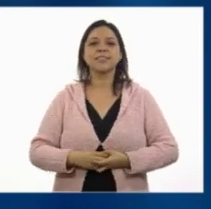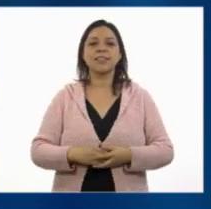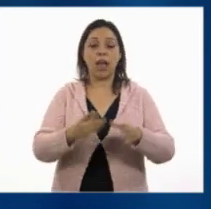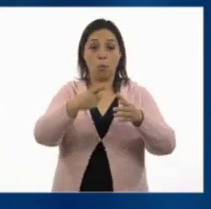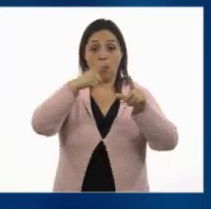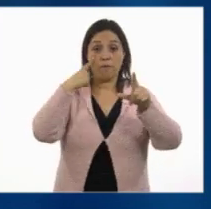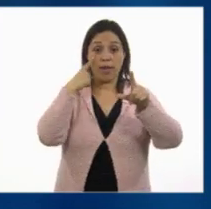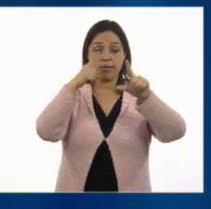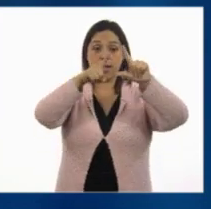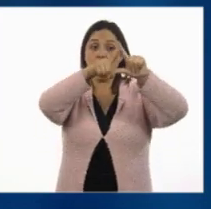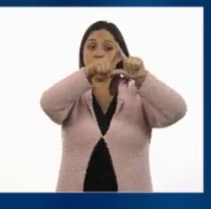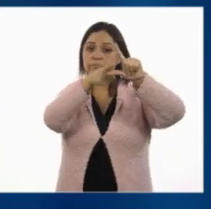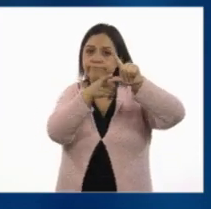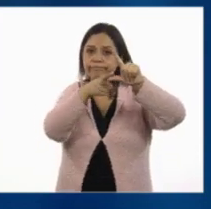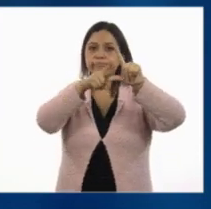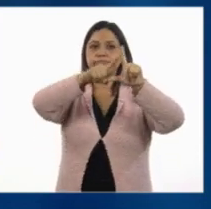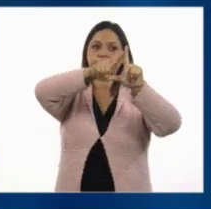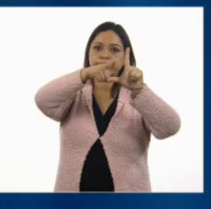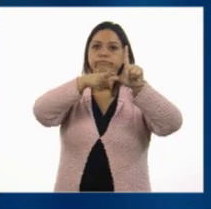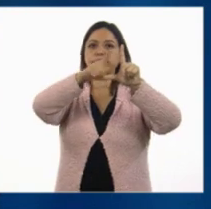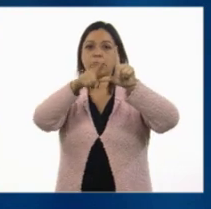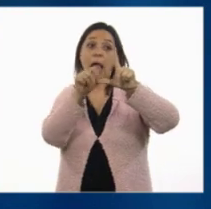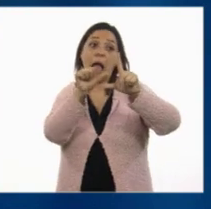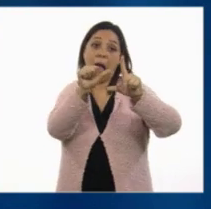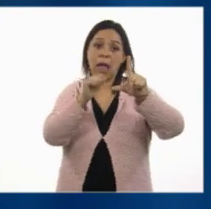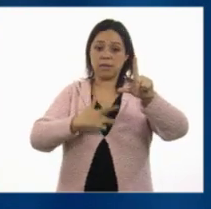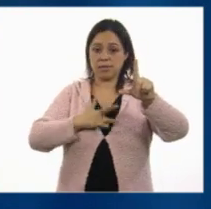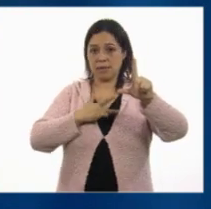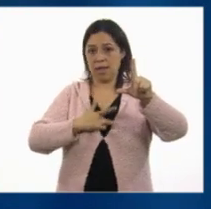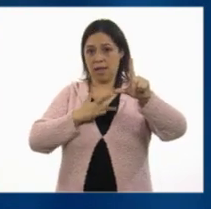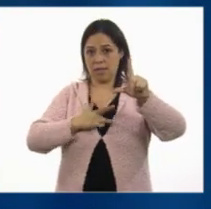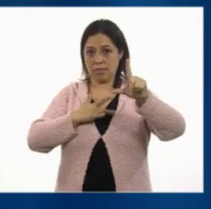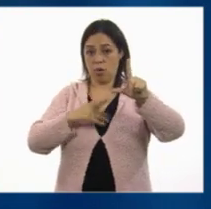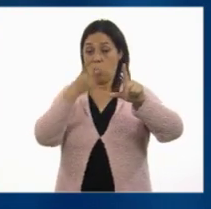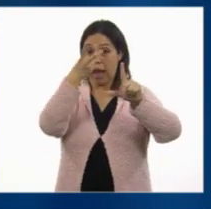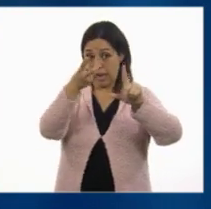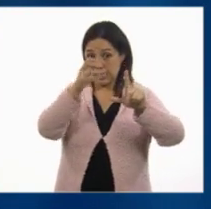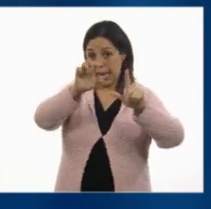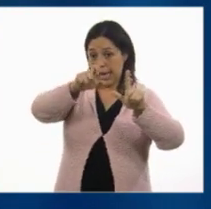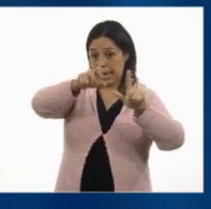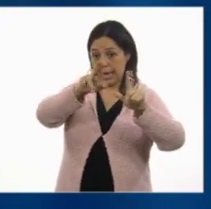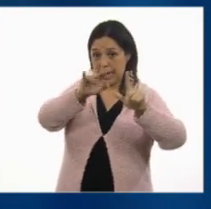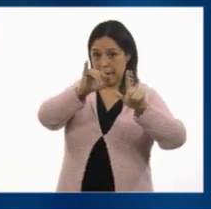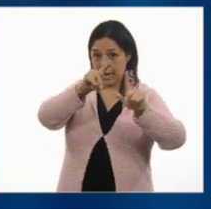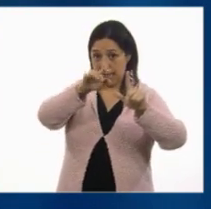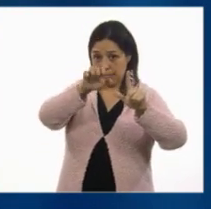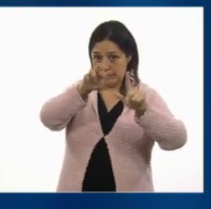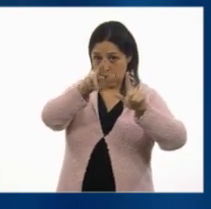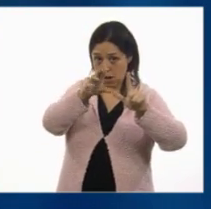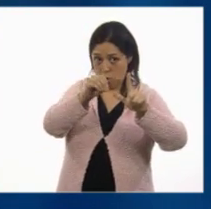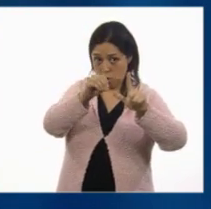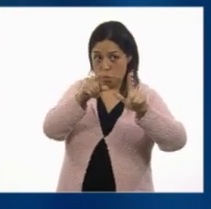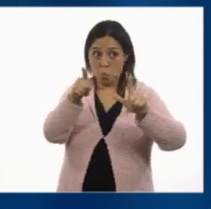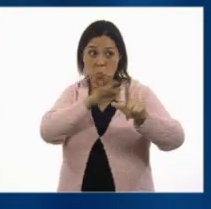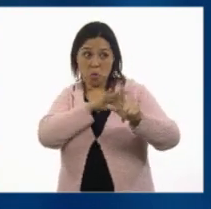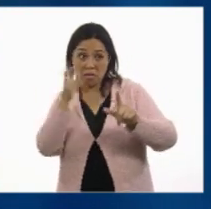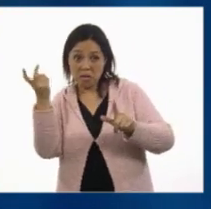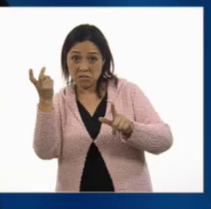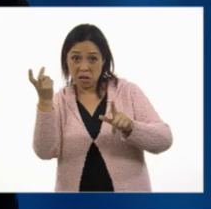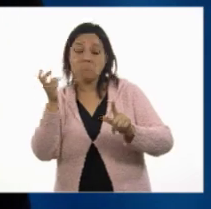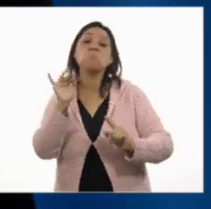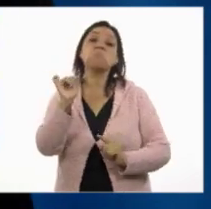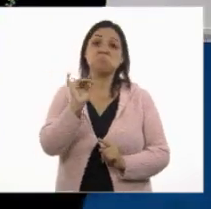ángulos. Mira, yo estoy viendo que puede ser el A, que es un triángulo equilátero. ¿Puede ser este? Perfecto, muy